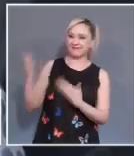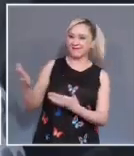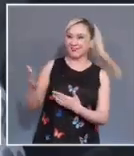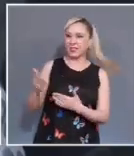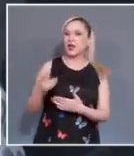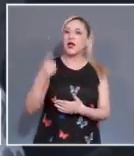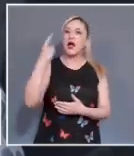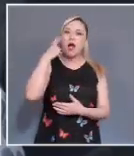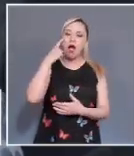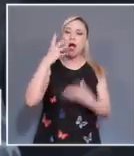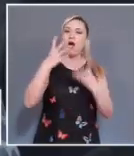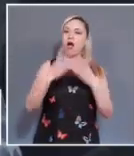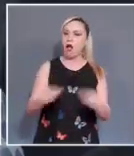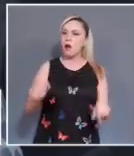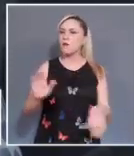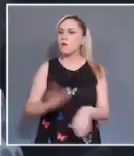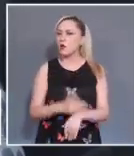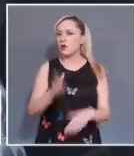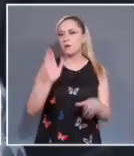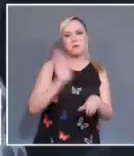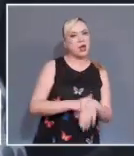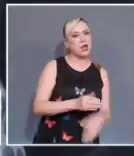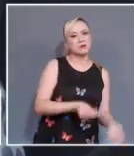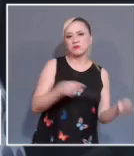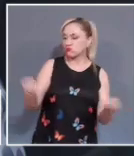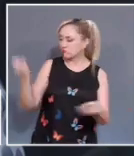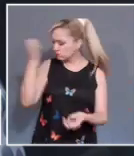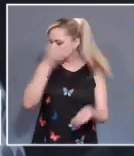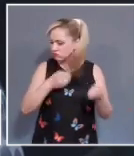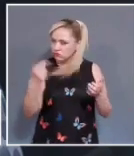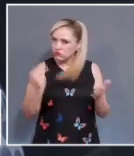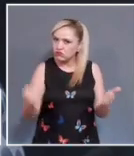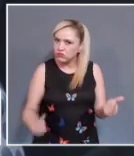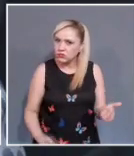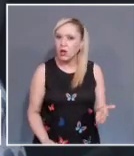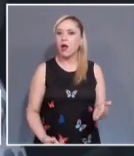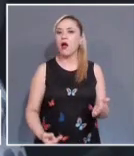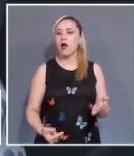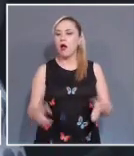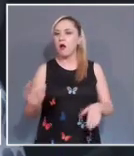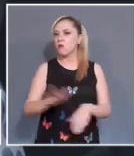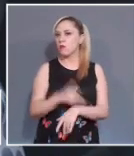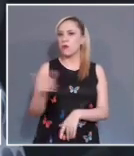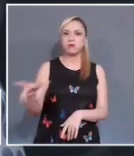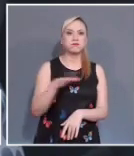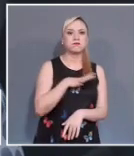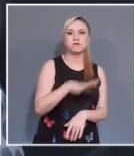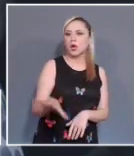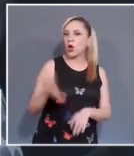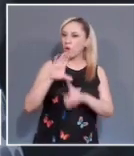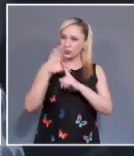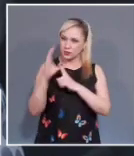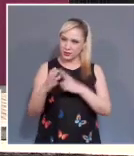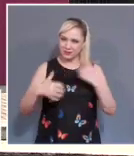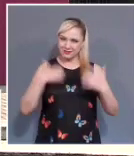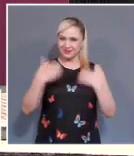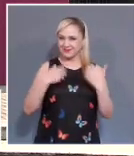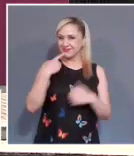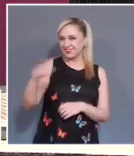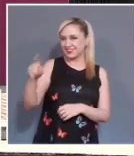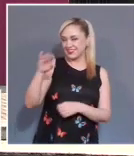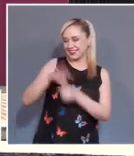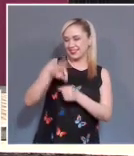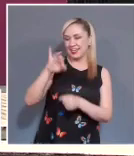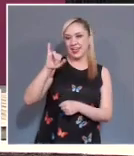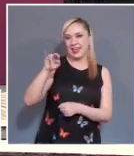recurso de revisión y sus acumulados, en los que se impugna la negativa de la Comisión de Quejas del INE de conceder medidas cautelares contra